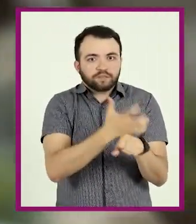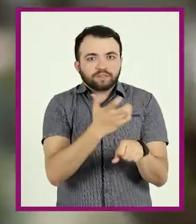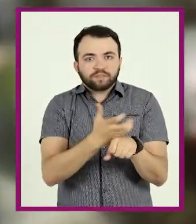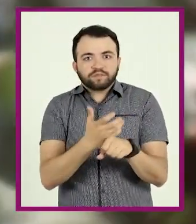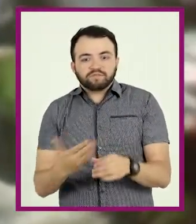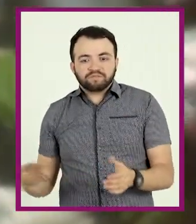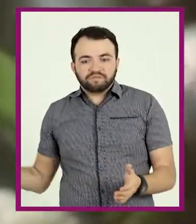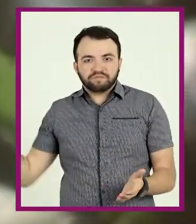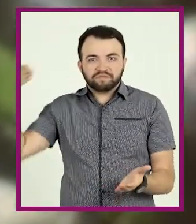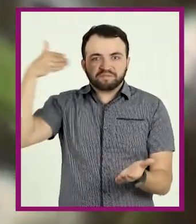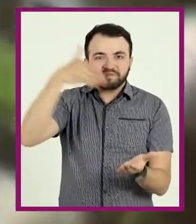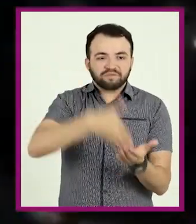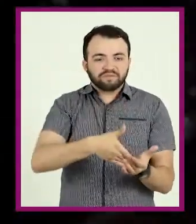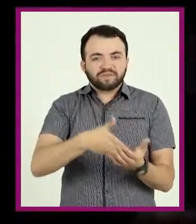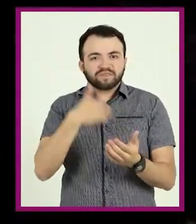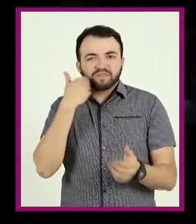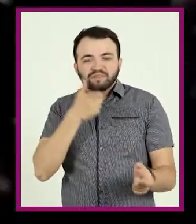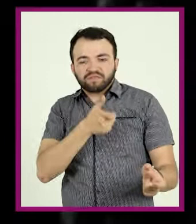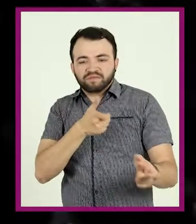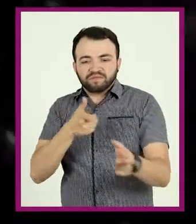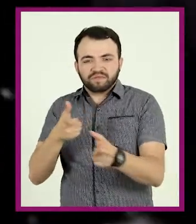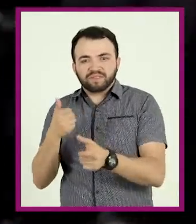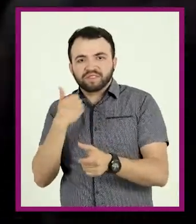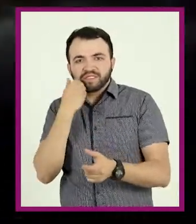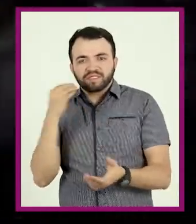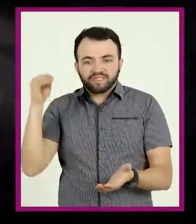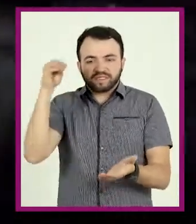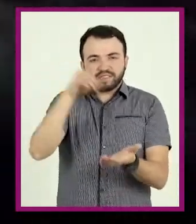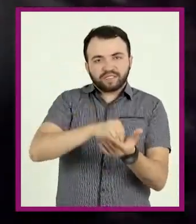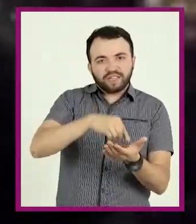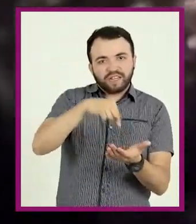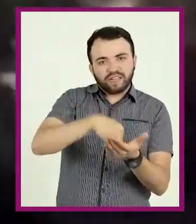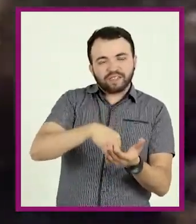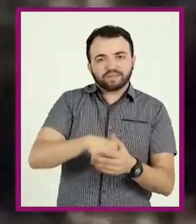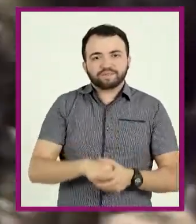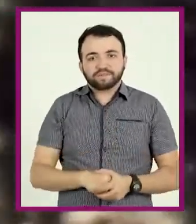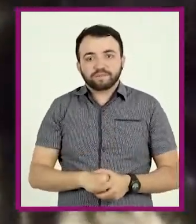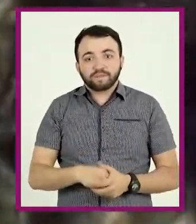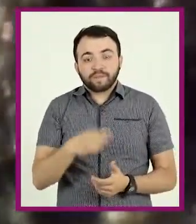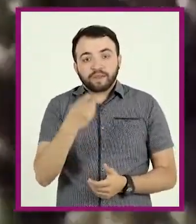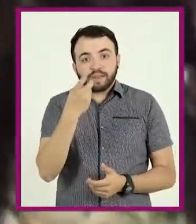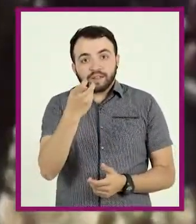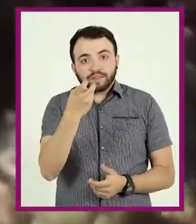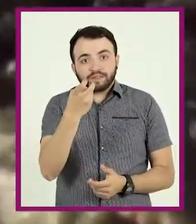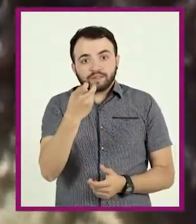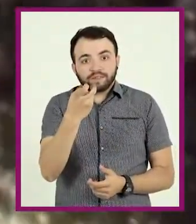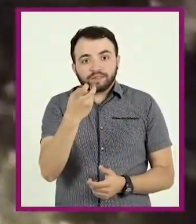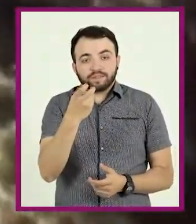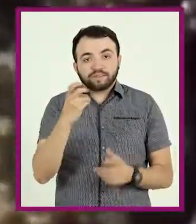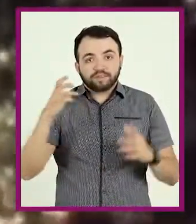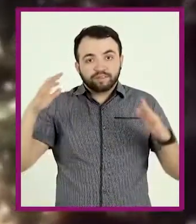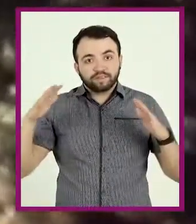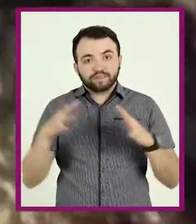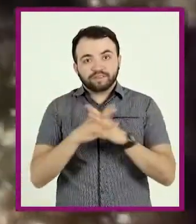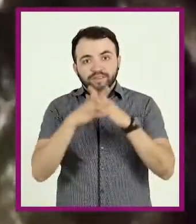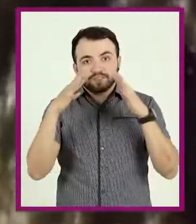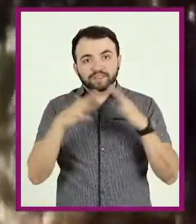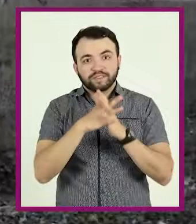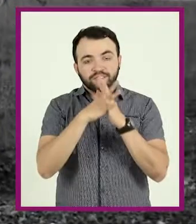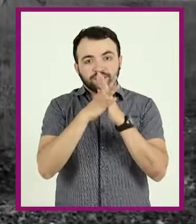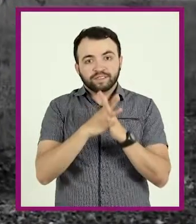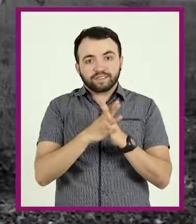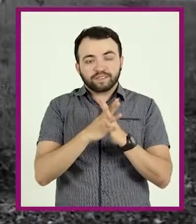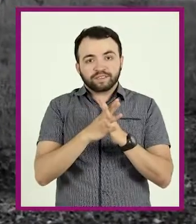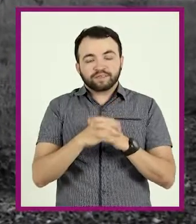comenzó una intervención que duró hasta 1975, lo que dio lugar a la tan conocida Guerra de